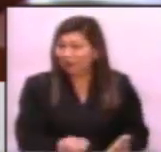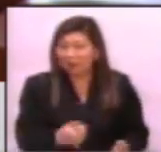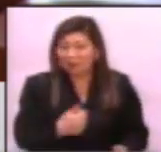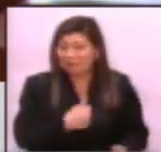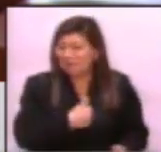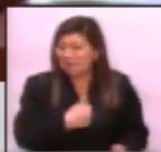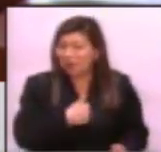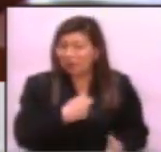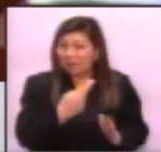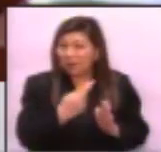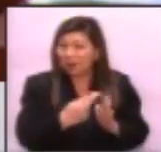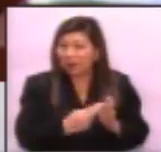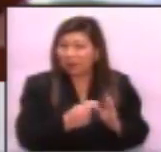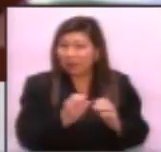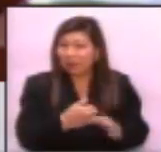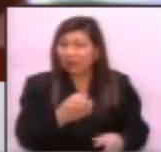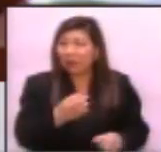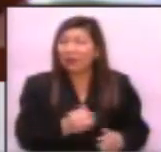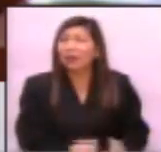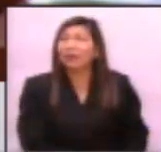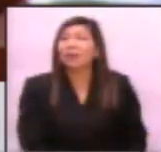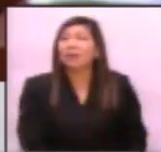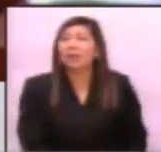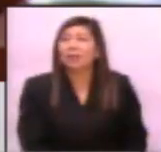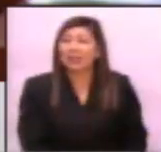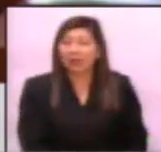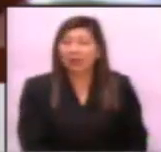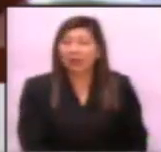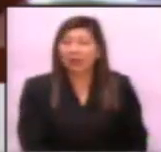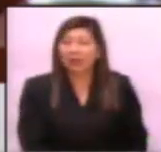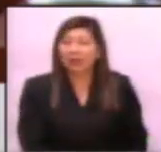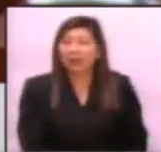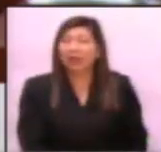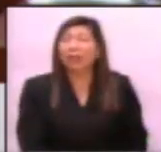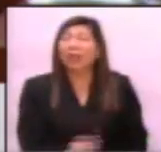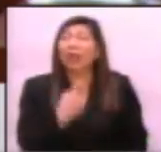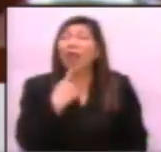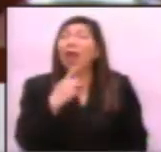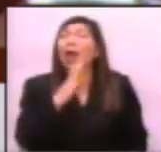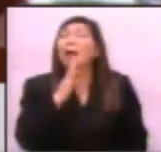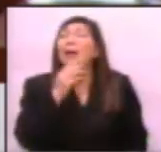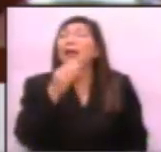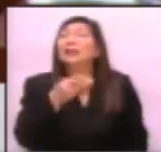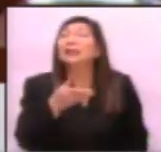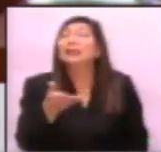misma resolución, sentencia, los 4 magistrados. ¡Qué grosería!